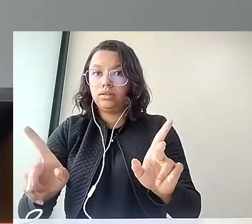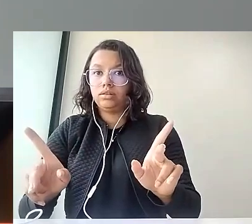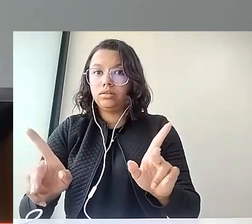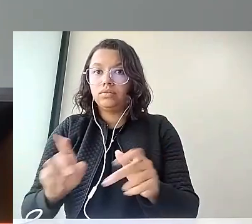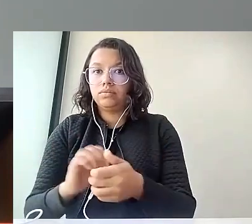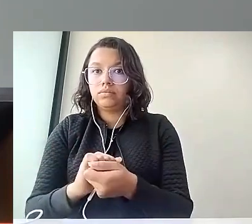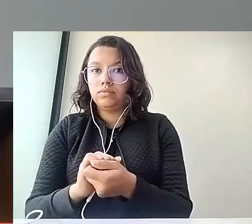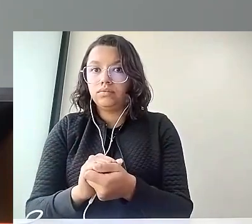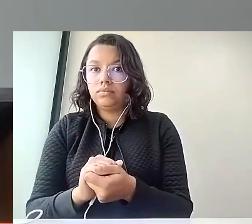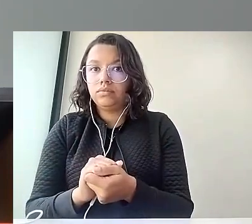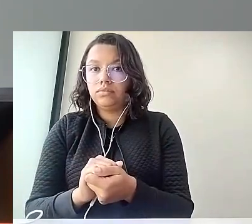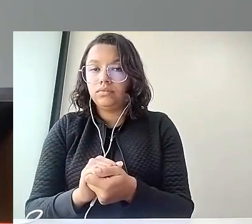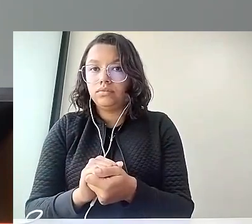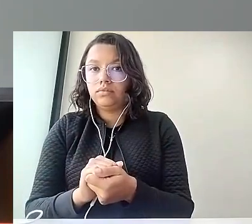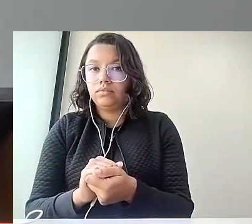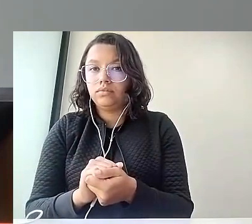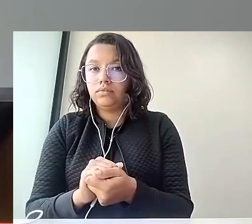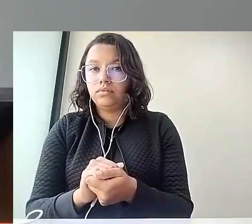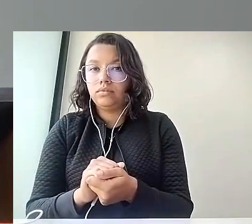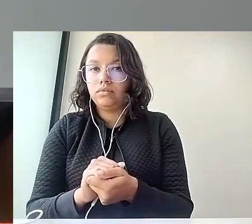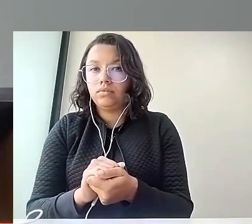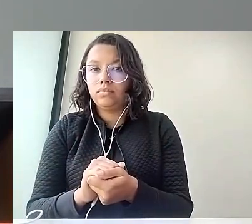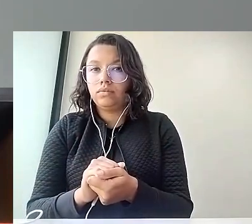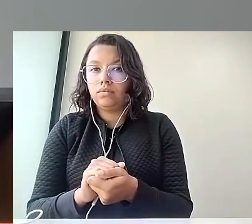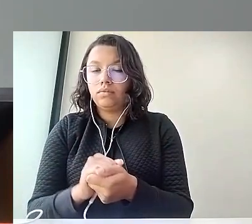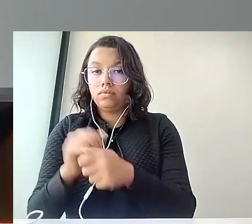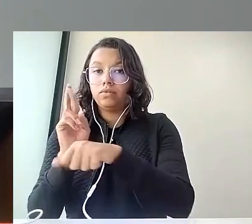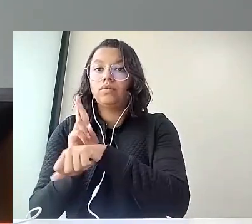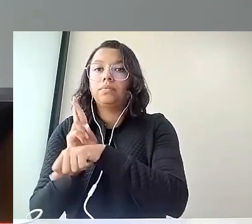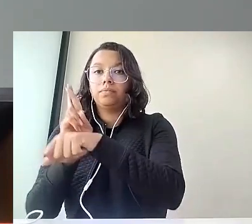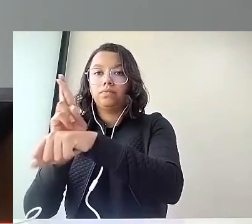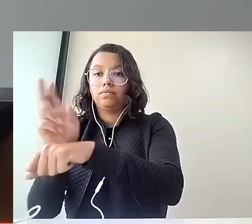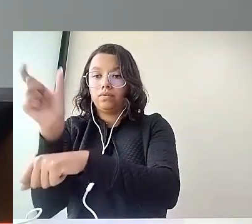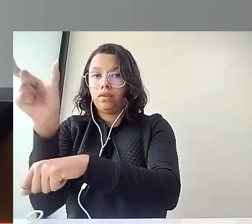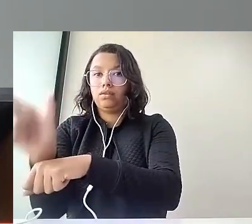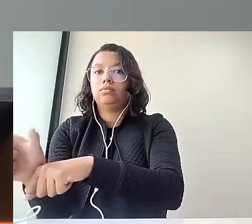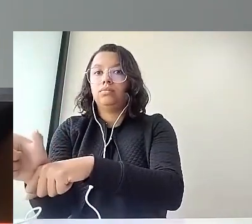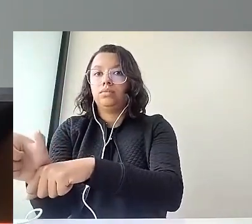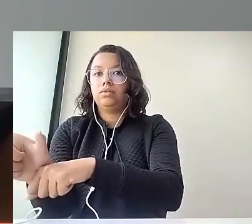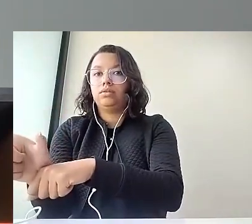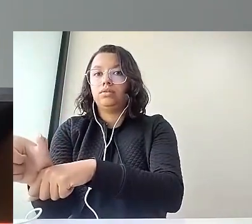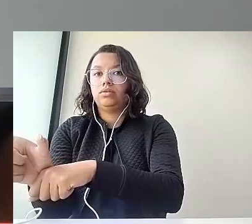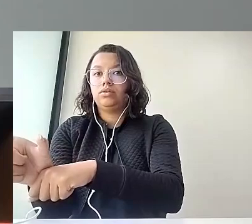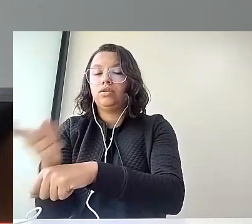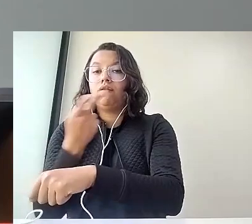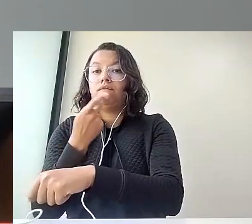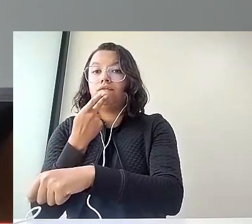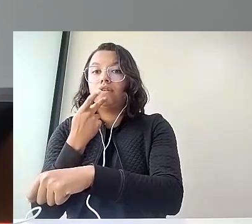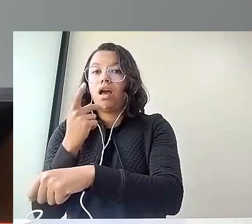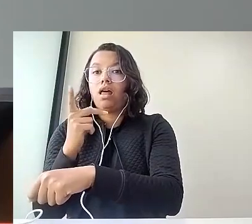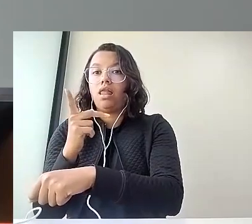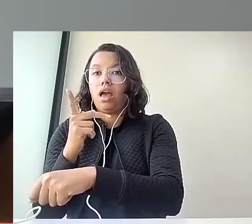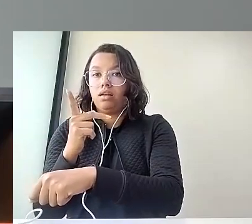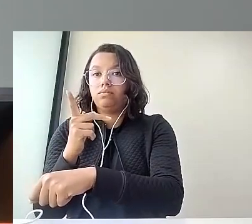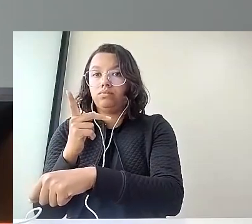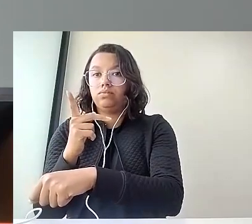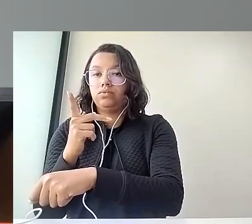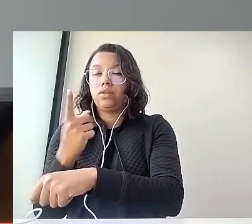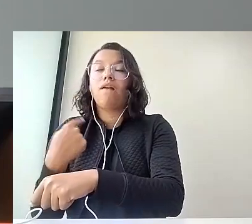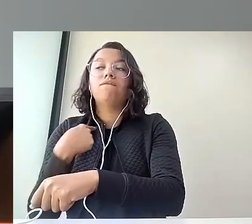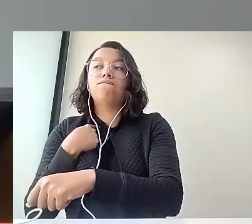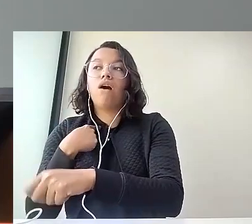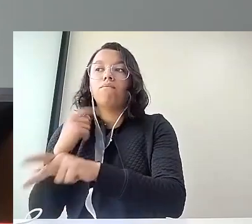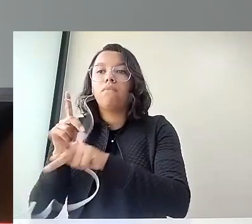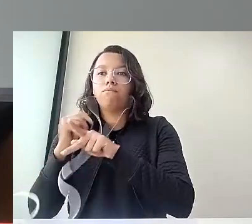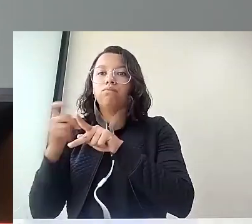y ciudadanos activos. El representante habla en nombre de todos, pero no todos pueden